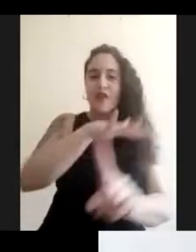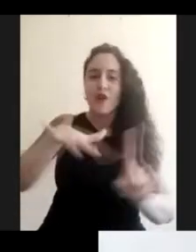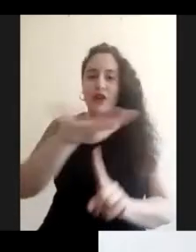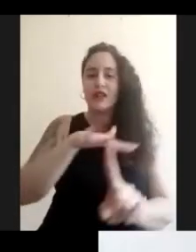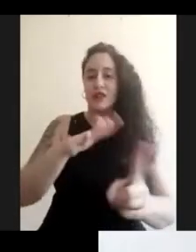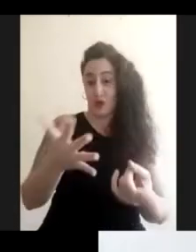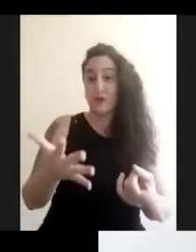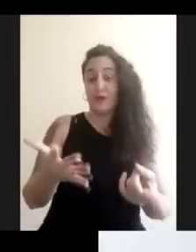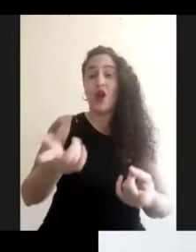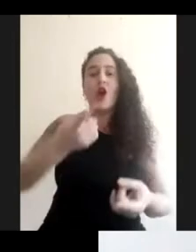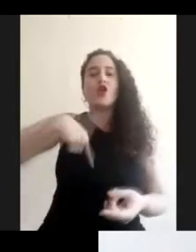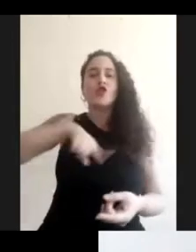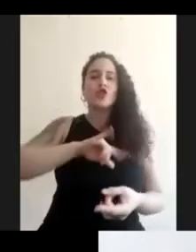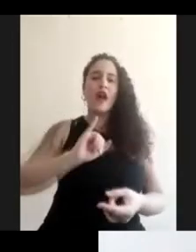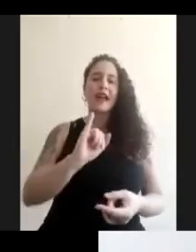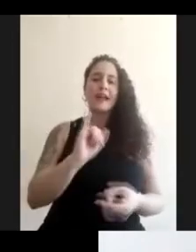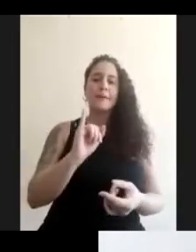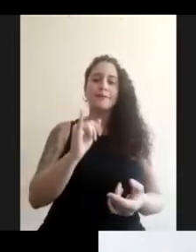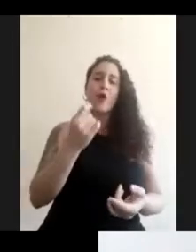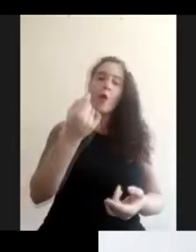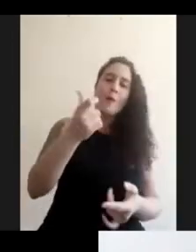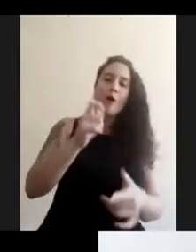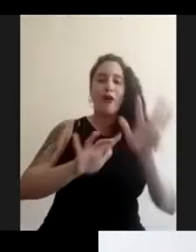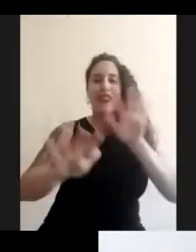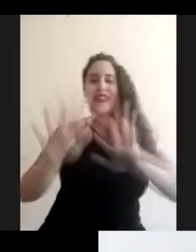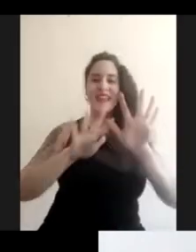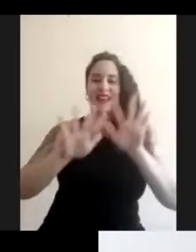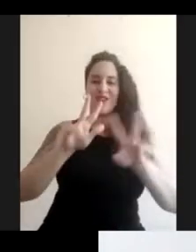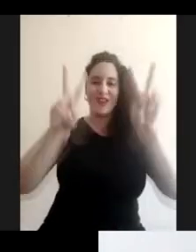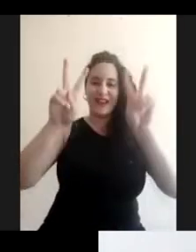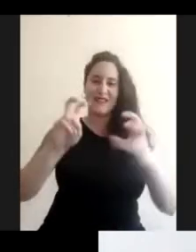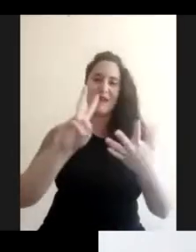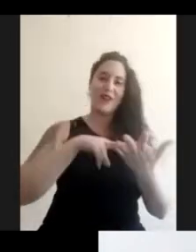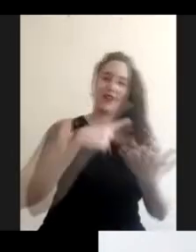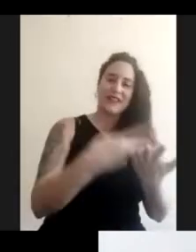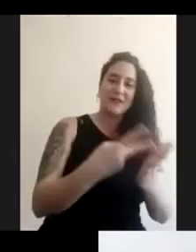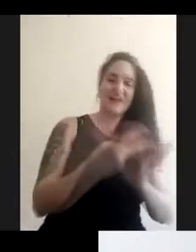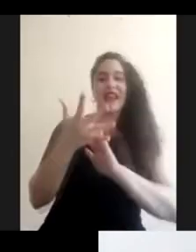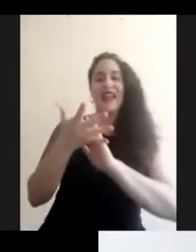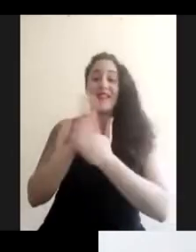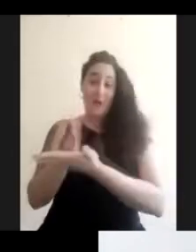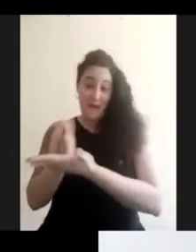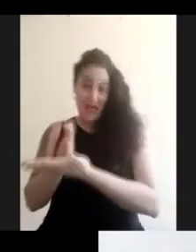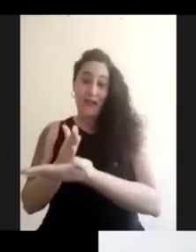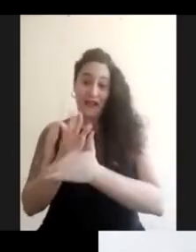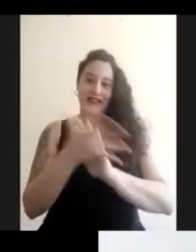Es que hay un poco de lío con el tema de los intérpretes y los mediadores, porque nosotros también